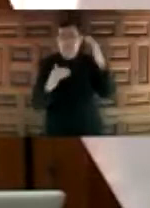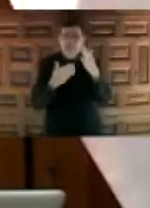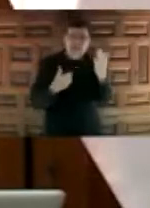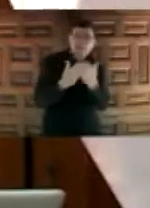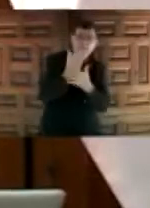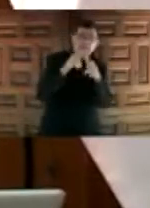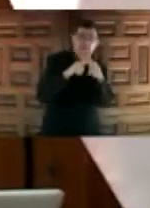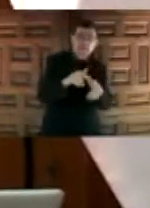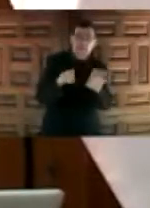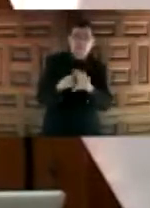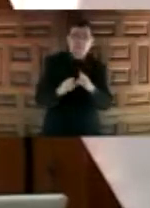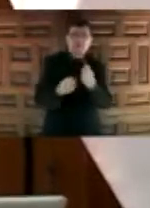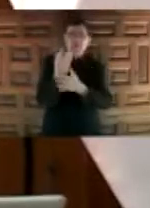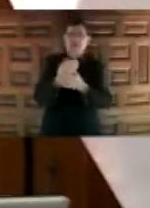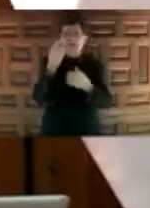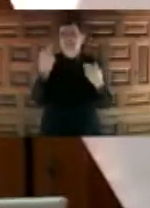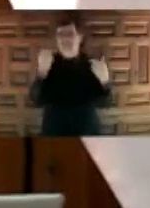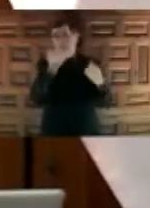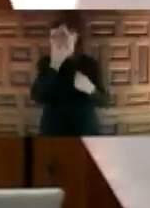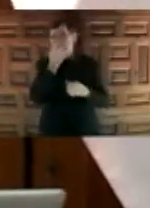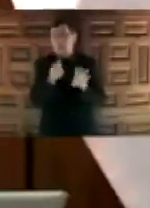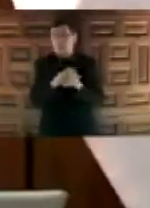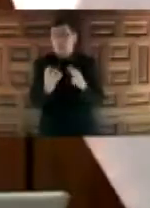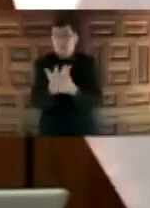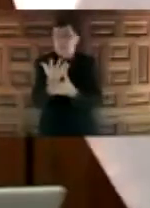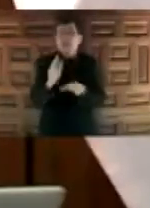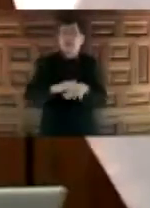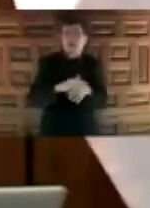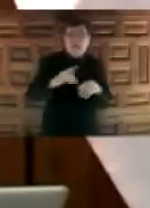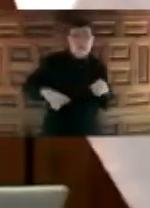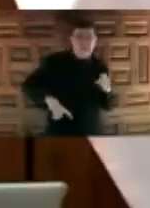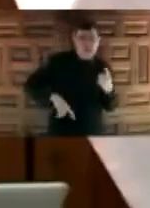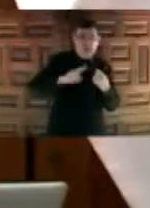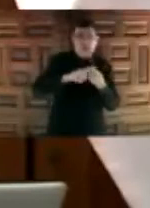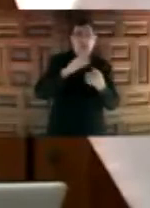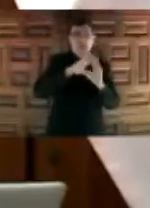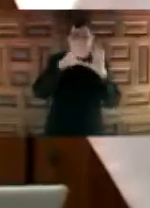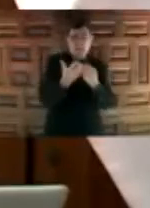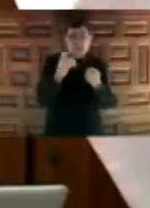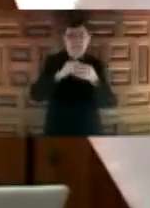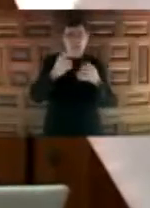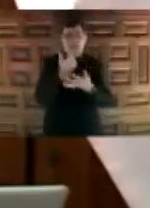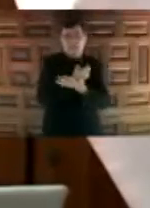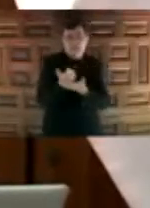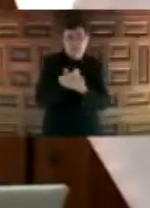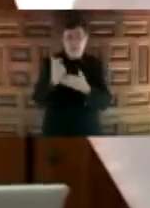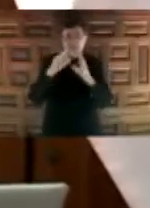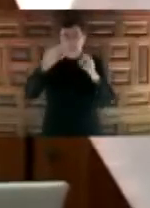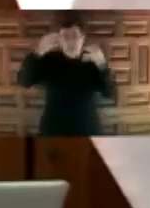la permanencia y el egreso de los estudiantes. De tal manera que gobernanza, cobertura, financiamiento y calidad son ejes que